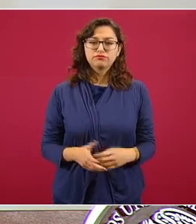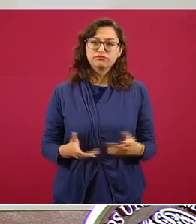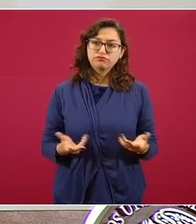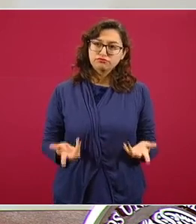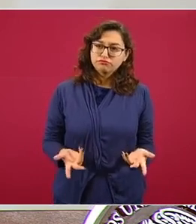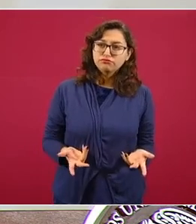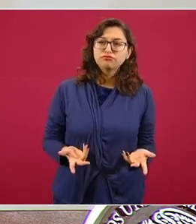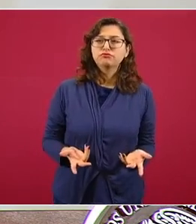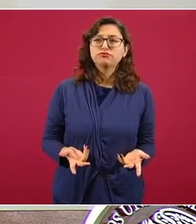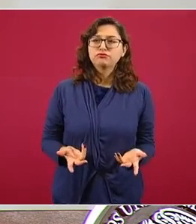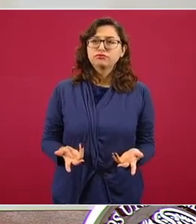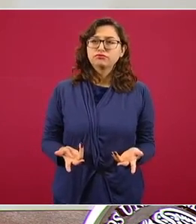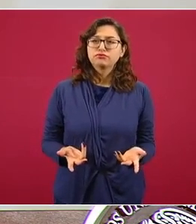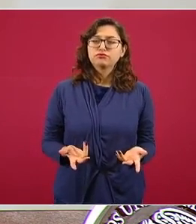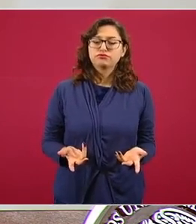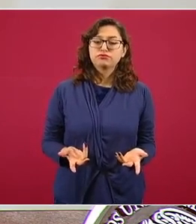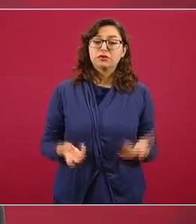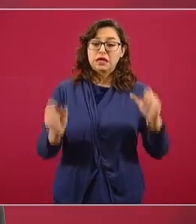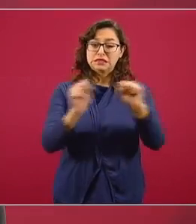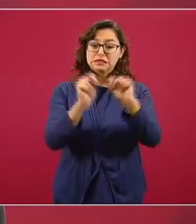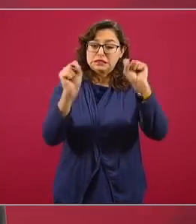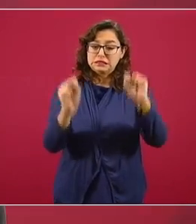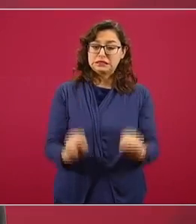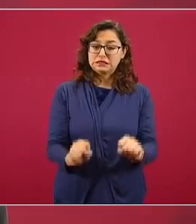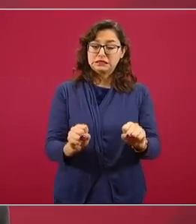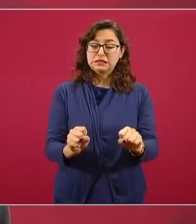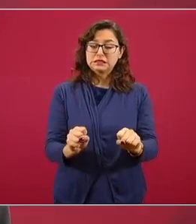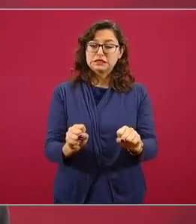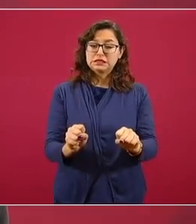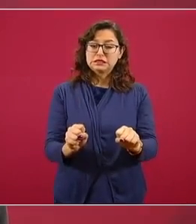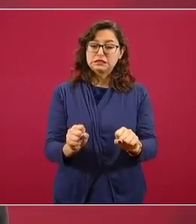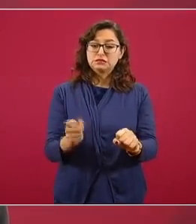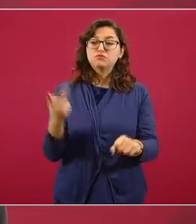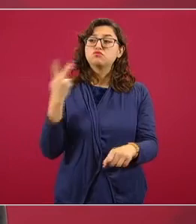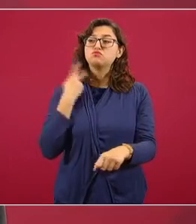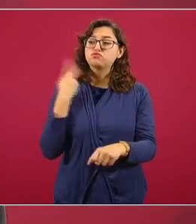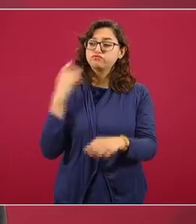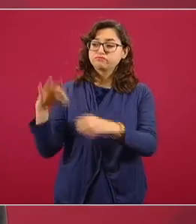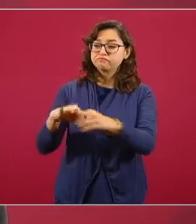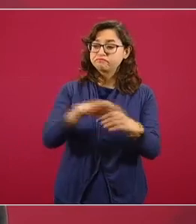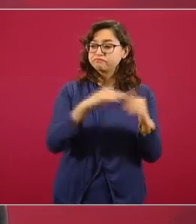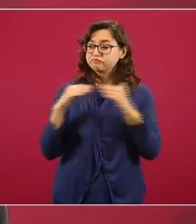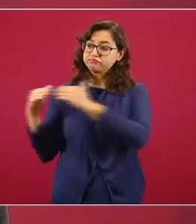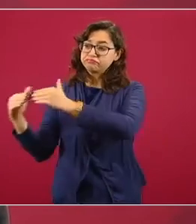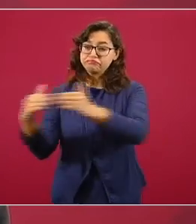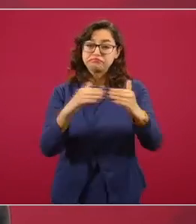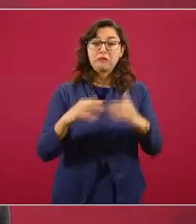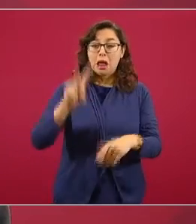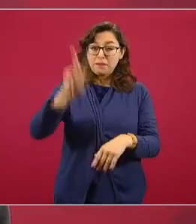un verdadero sistema político democrático,